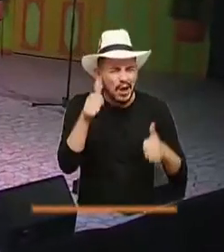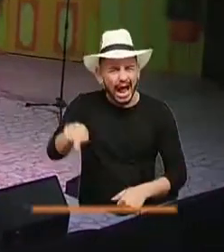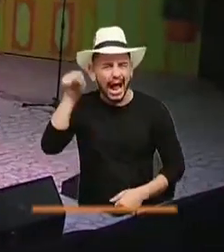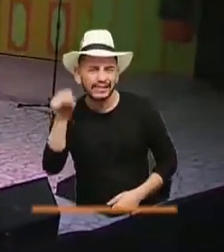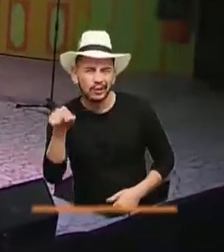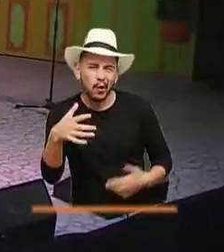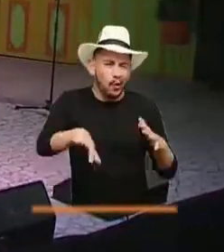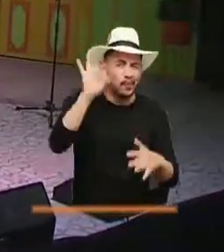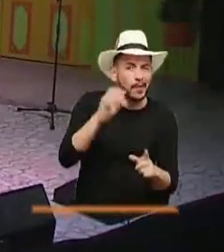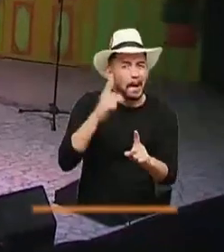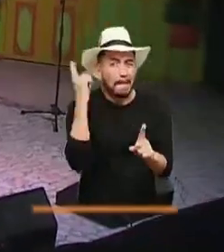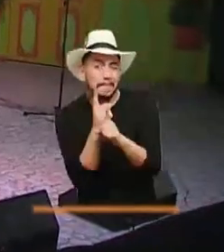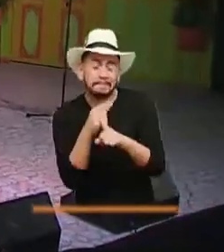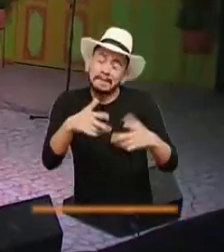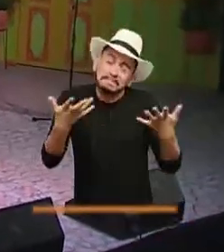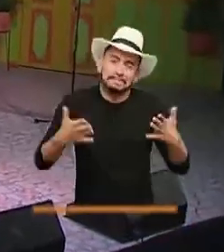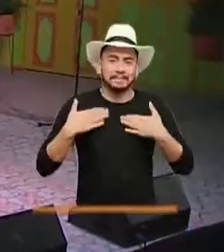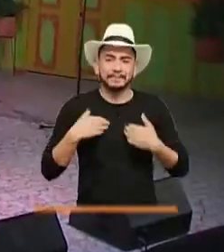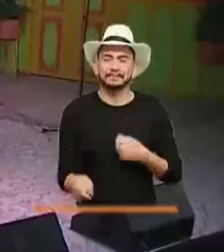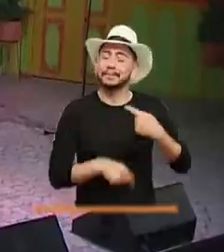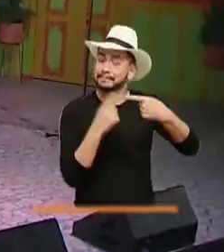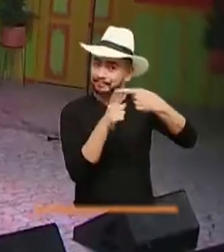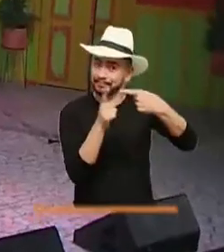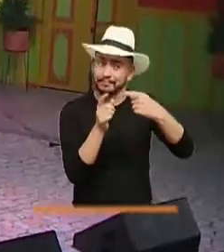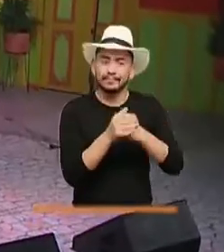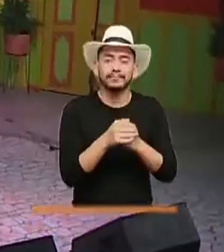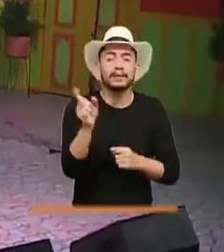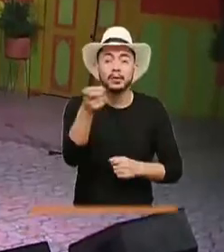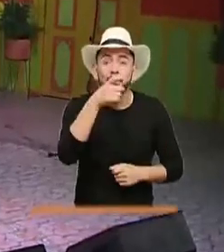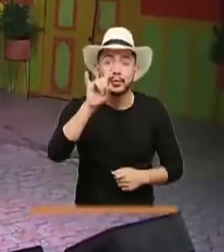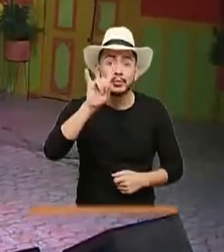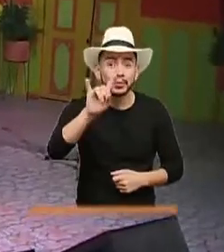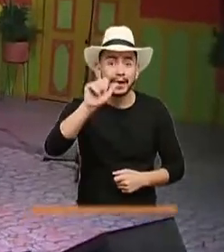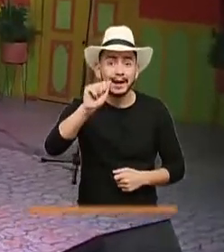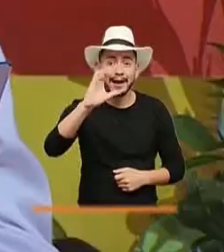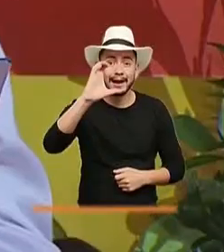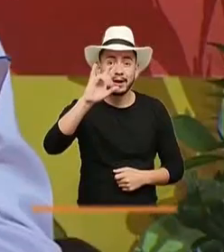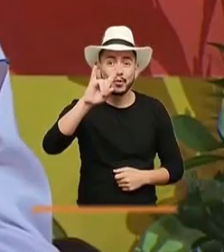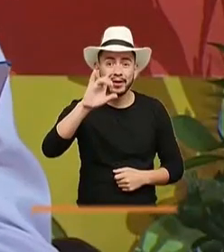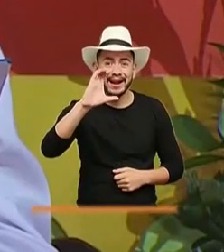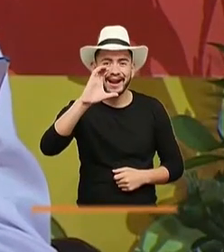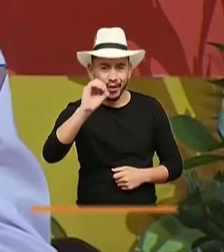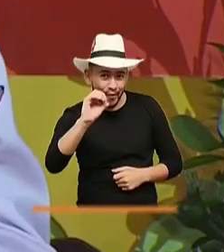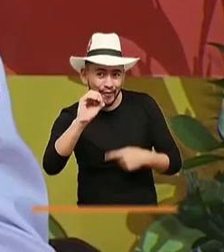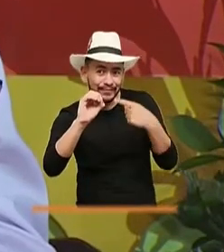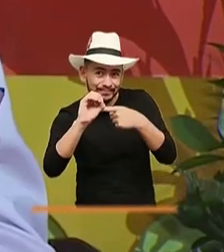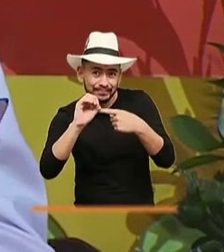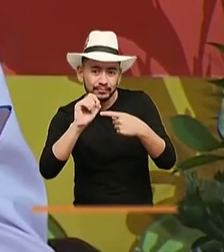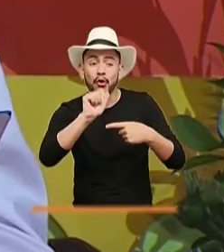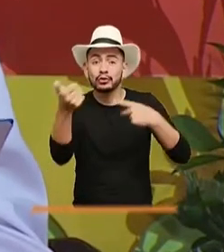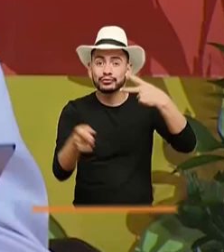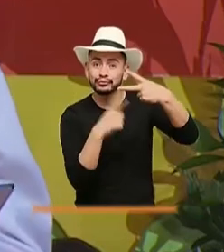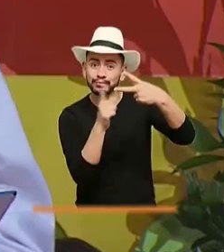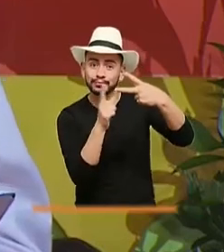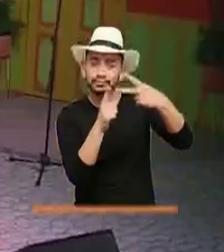ellos, Guacuco. Muy bien, Guacuco. Clasifica también el trovador Aldo